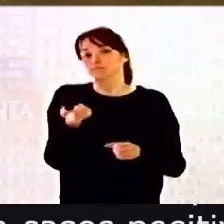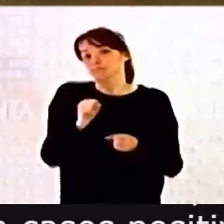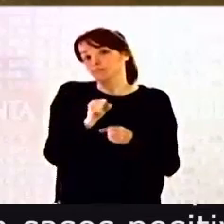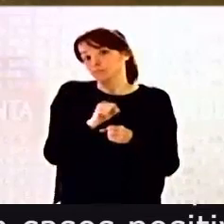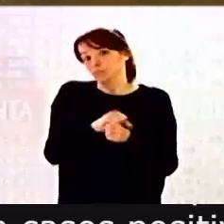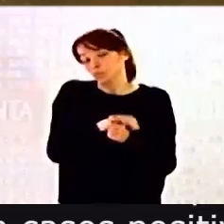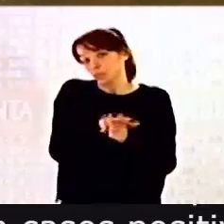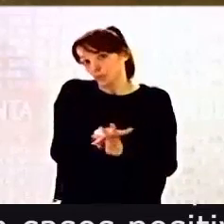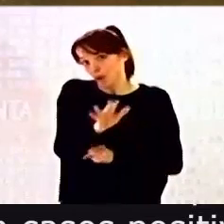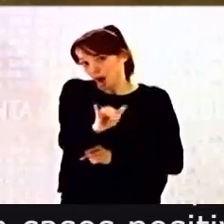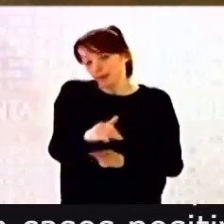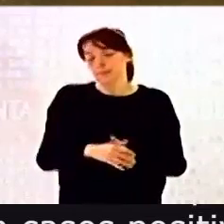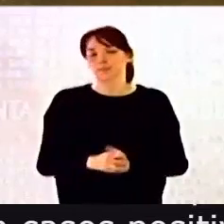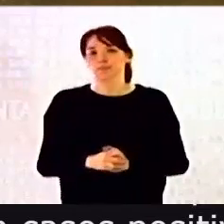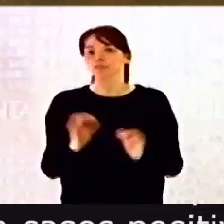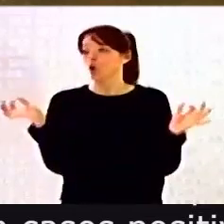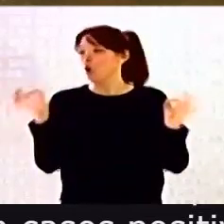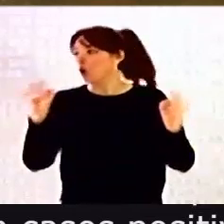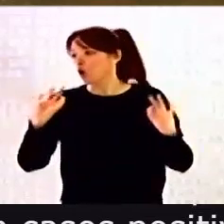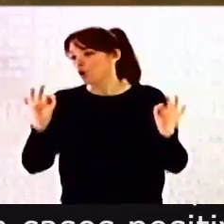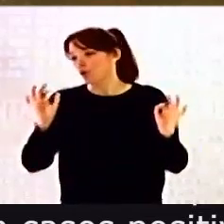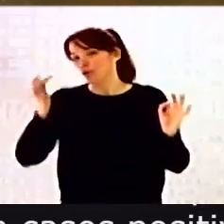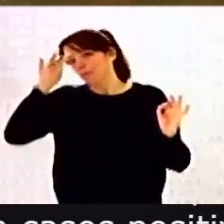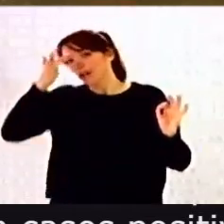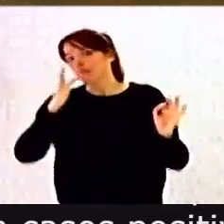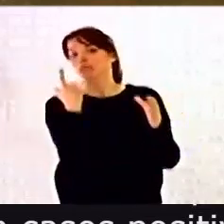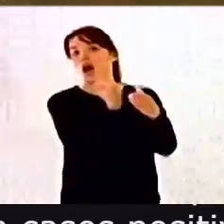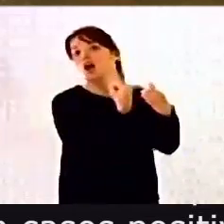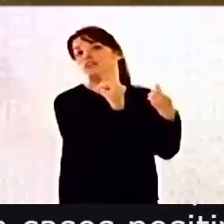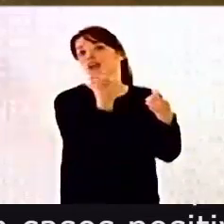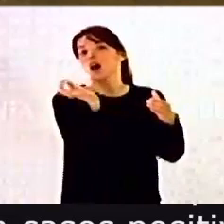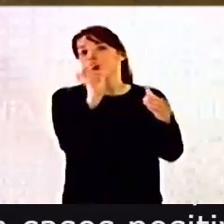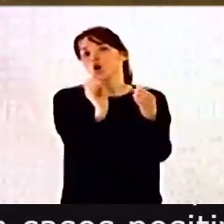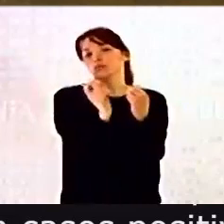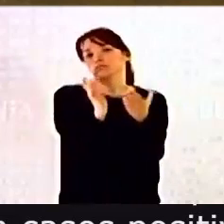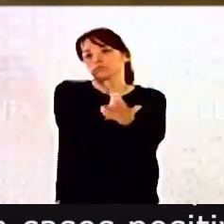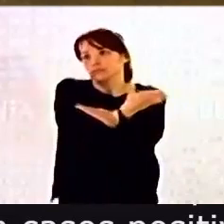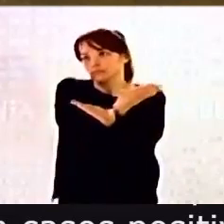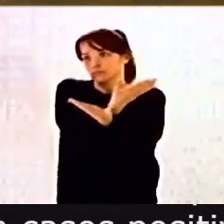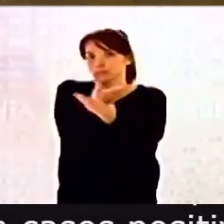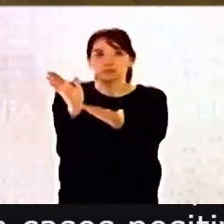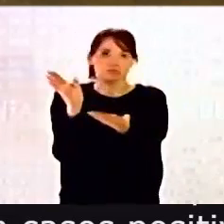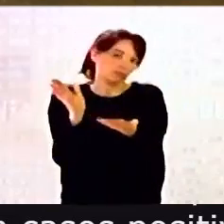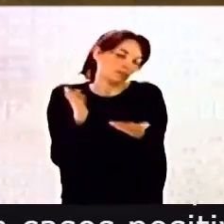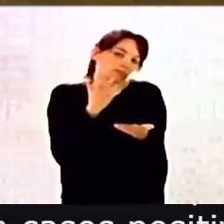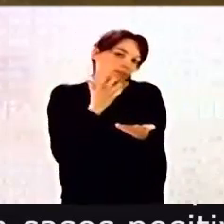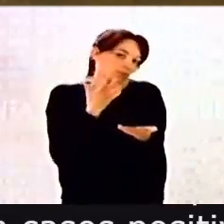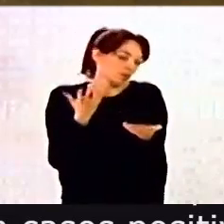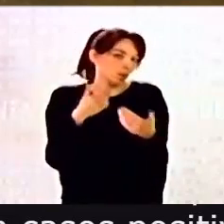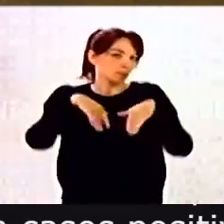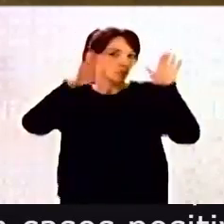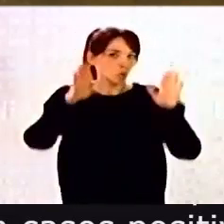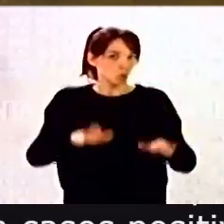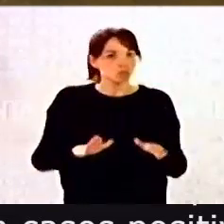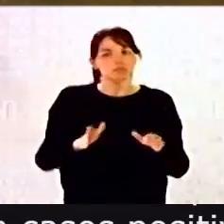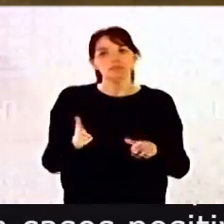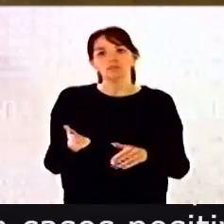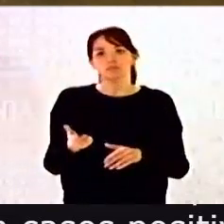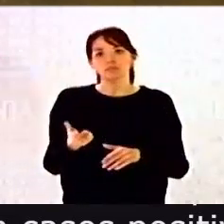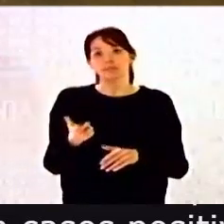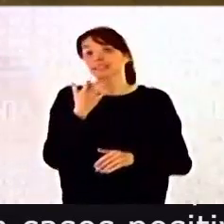tienen positividad y tenemos que aislarlo o tenemos que separarlo de la actividad ordinaria en